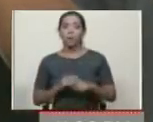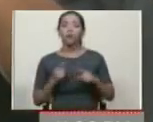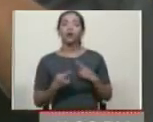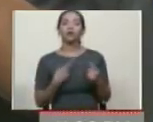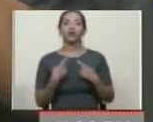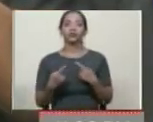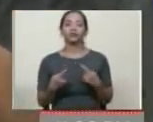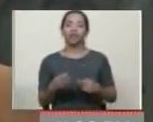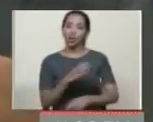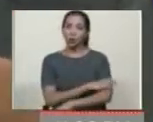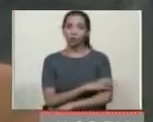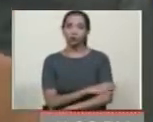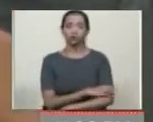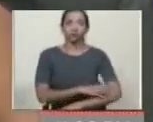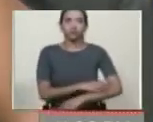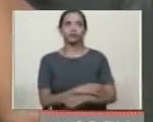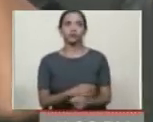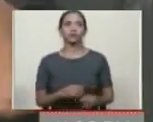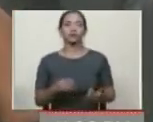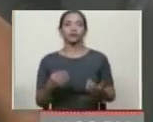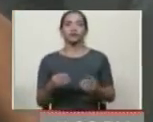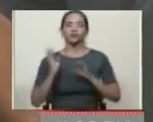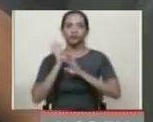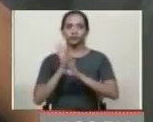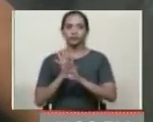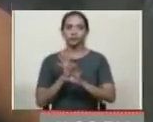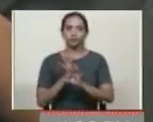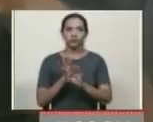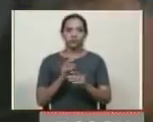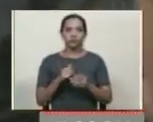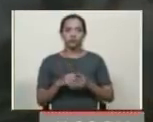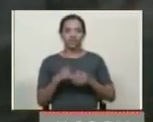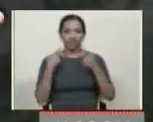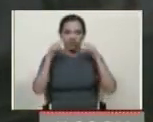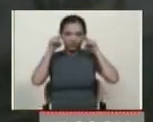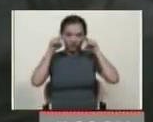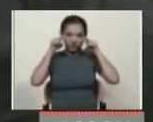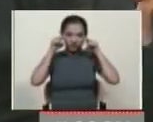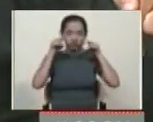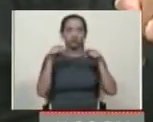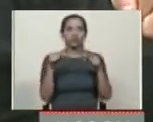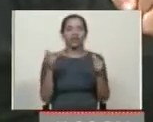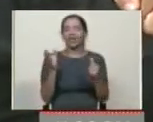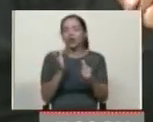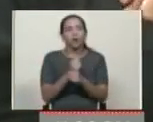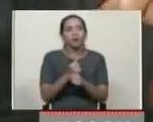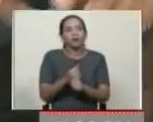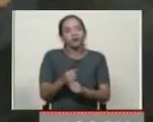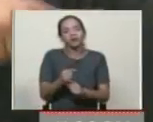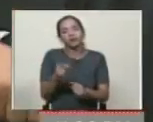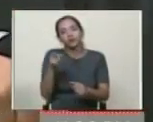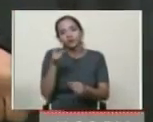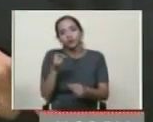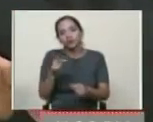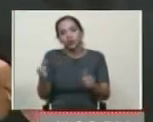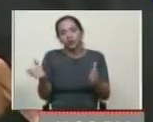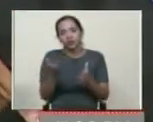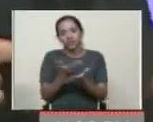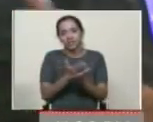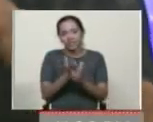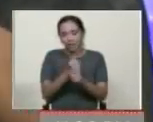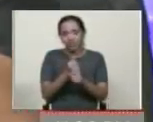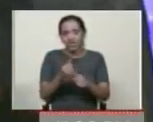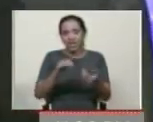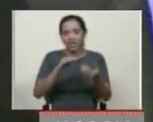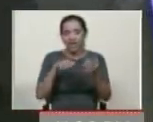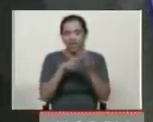el opositor que va a las marchas, que tiene los ojos puyudos, al opositor que tú te consigues en el barrio, que conversa con el chavista.